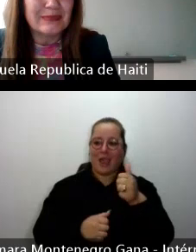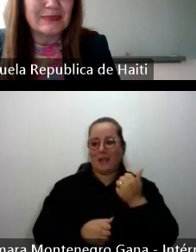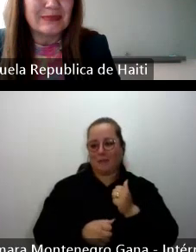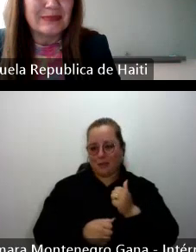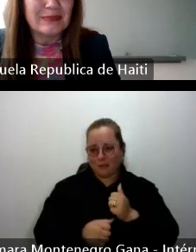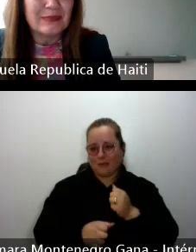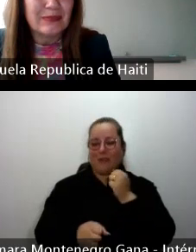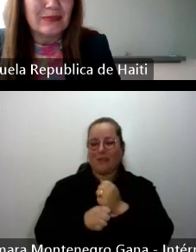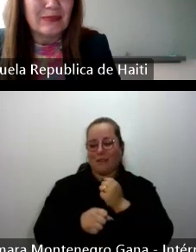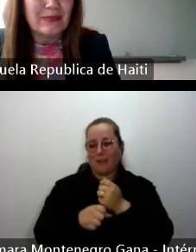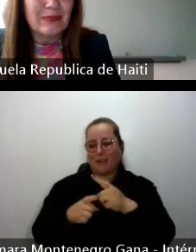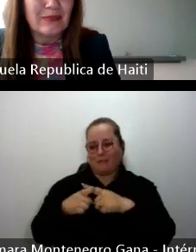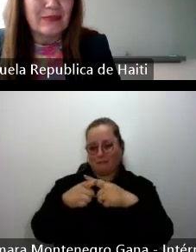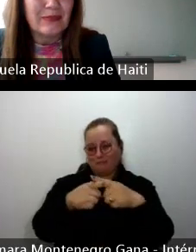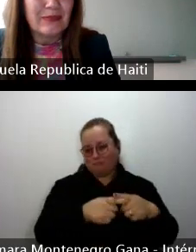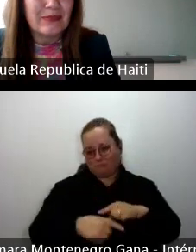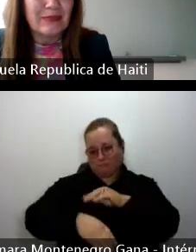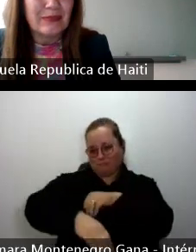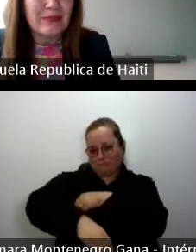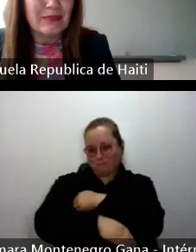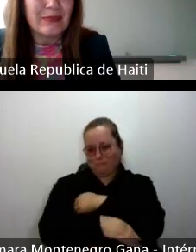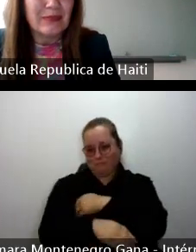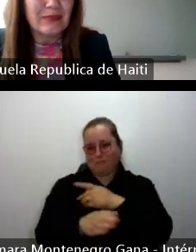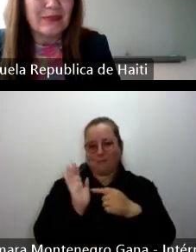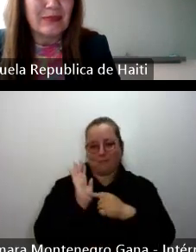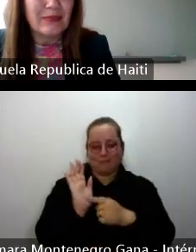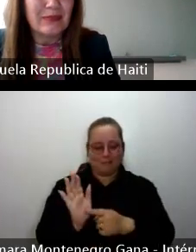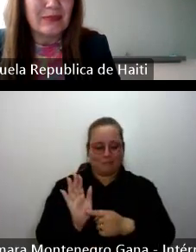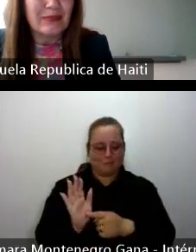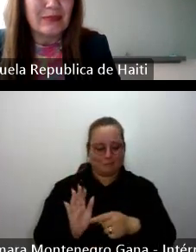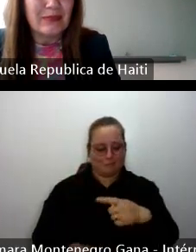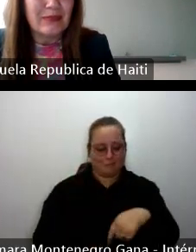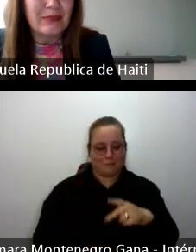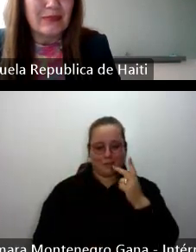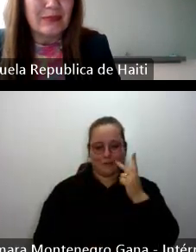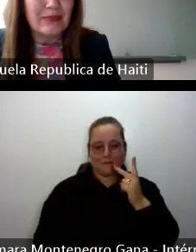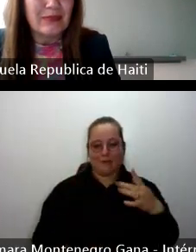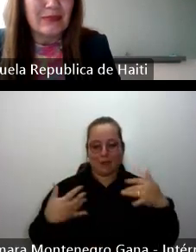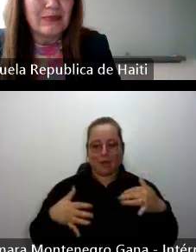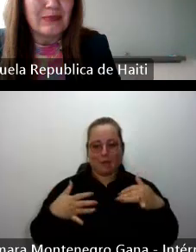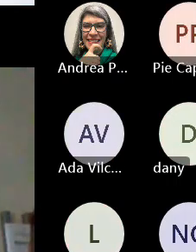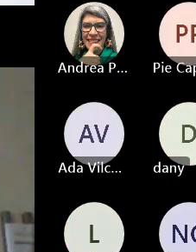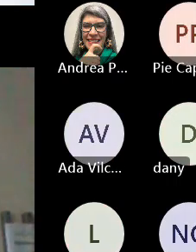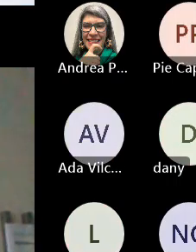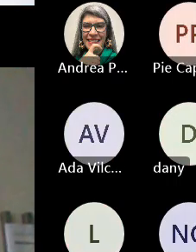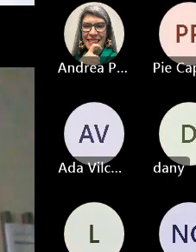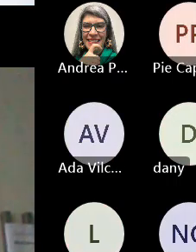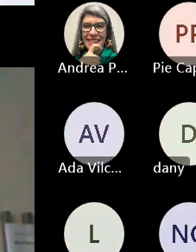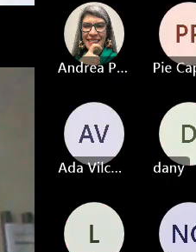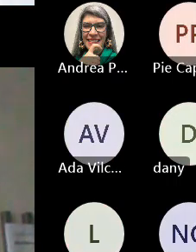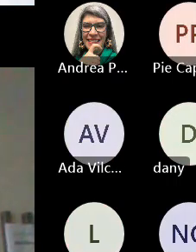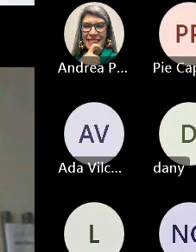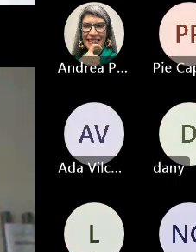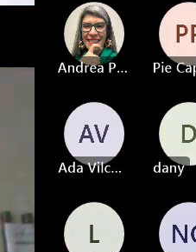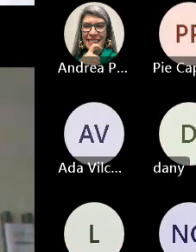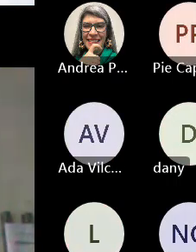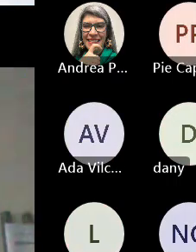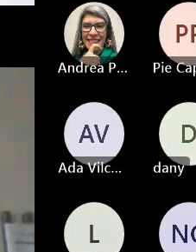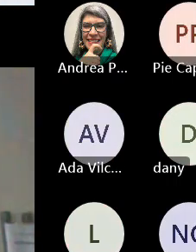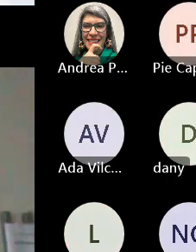que a partir de esta presentación, ¿cierto?, relevamos la importancia del compromiso y la responsabilidad que tienen los